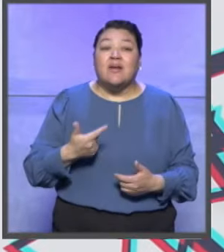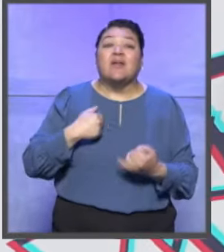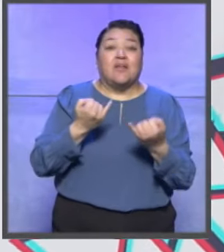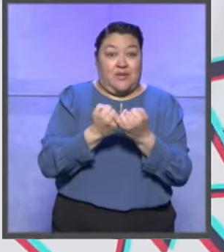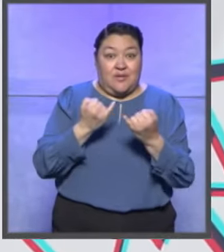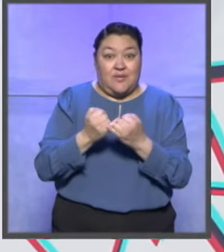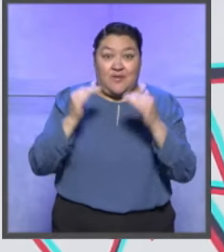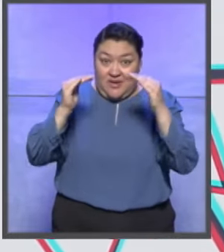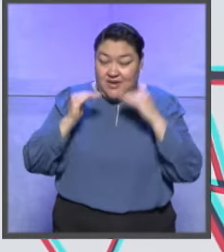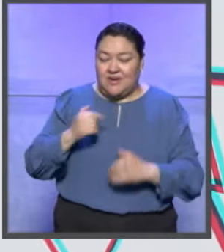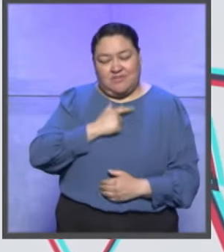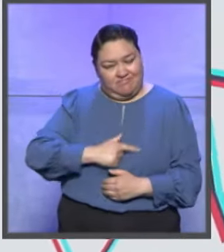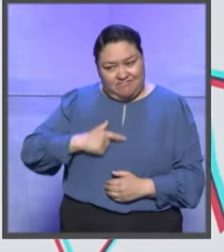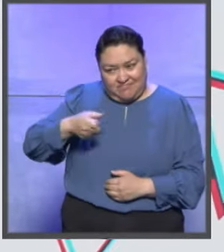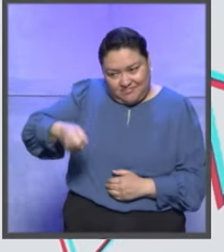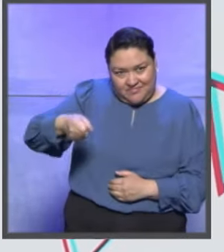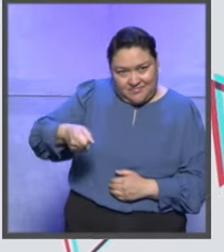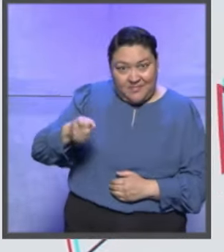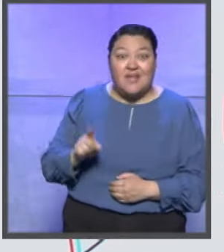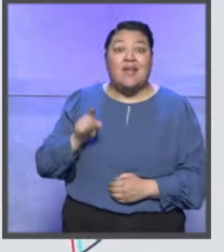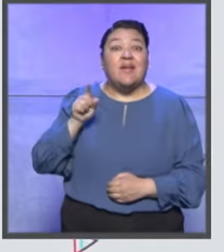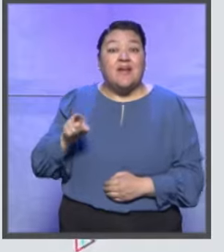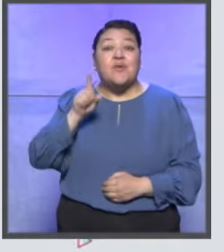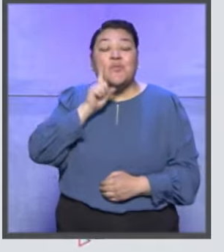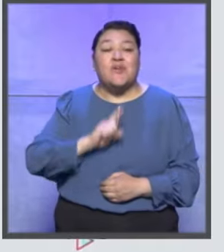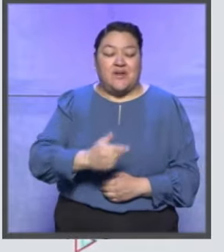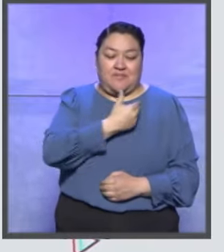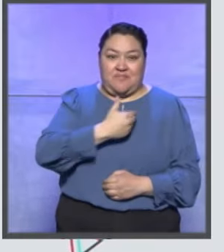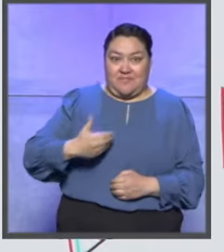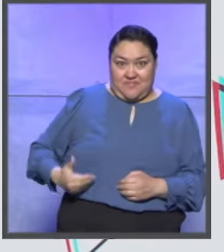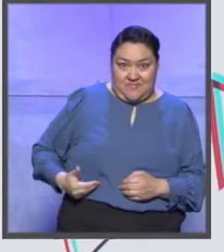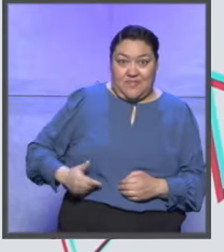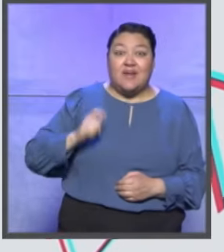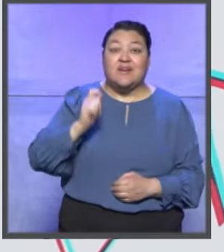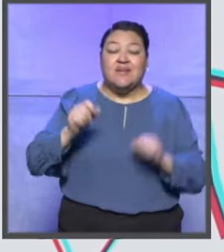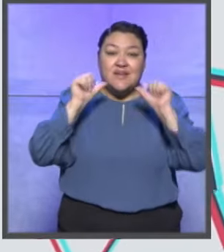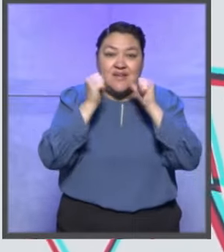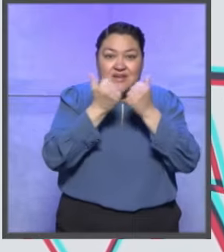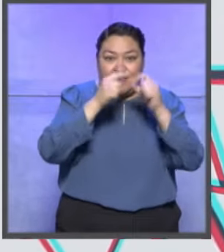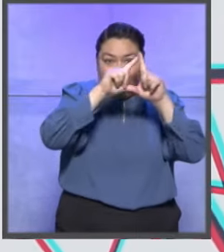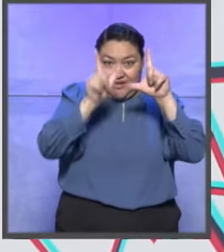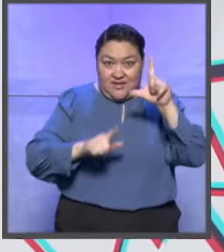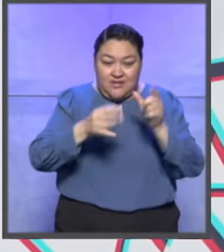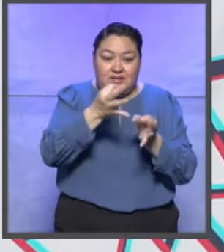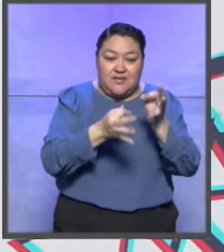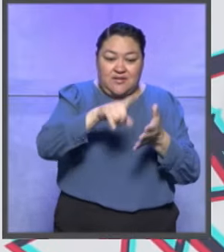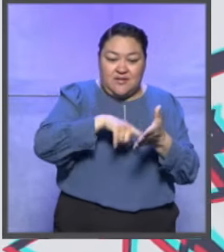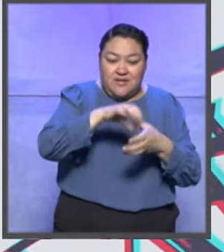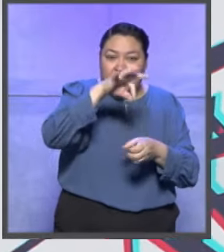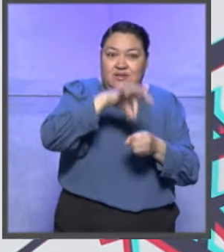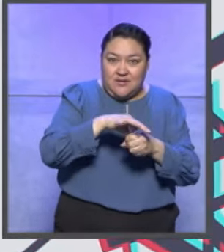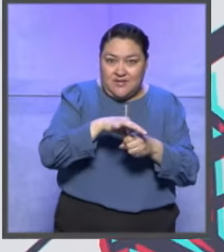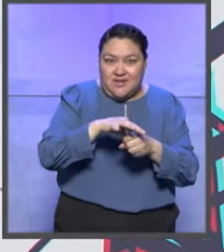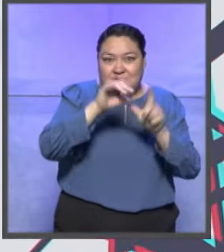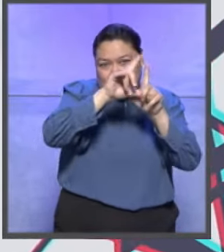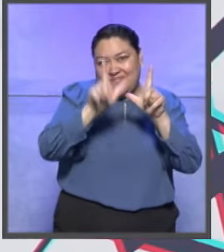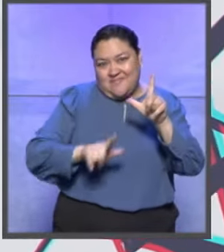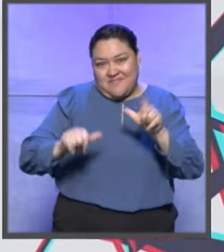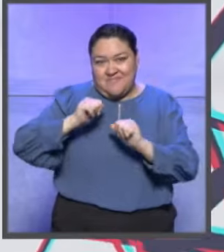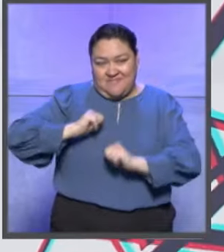que saludar también con mucho gusto a quien es la presidenta de la Asociación de Tribunales Electorales de la